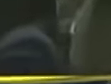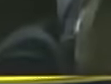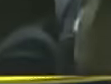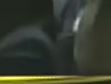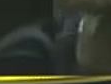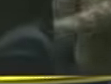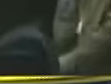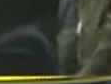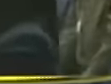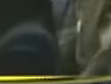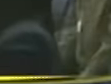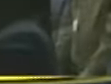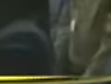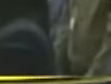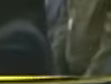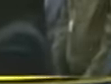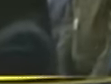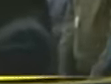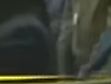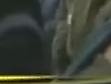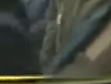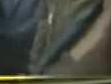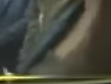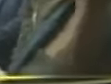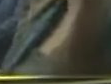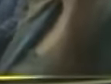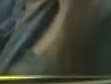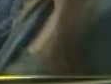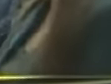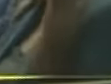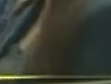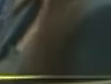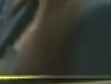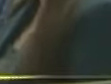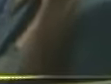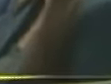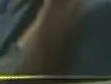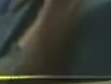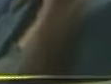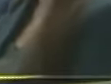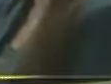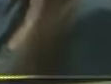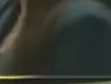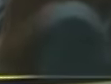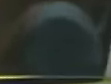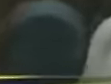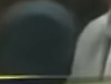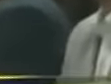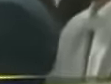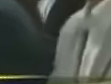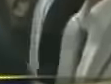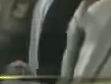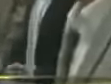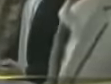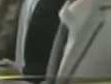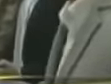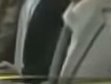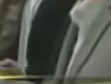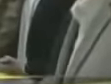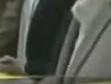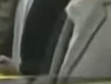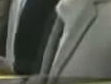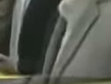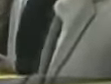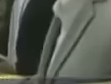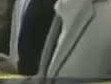4 años. Logros que se han alcanzado desde el Parlamento venezolano, porque además se ha apostado al diálogo. Hemos visto